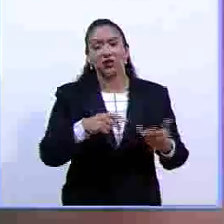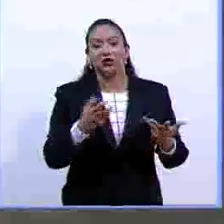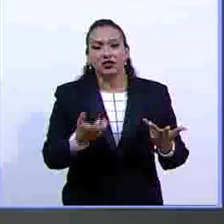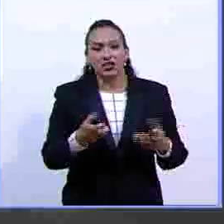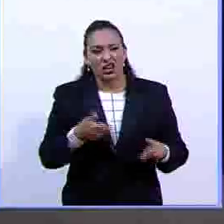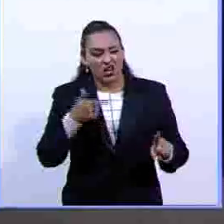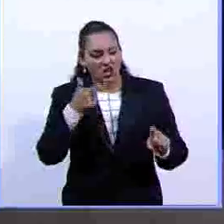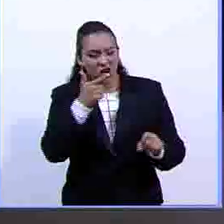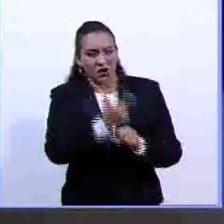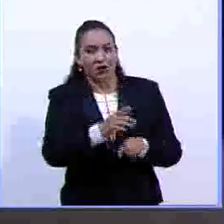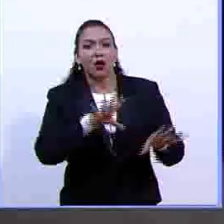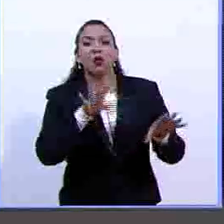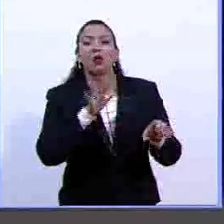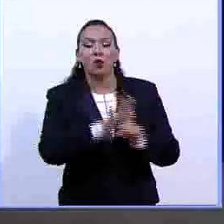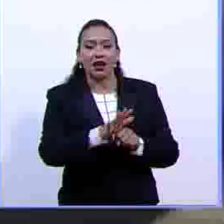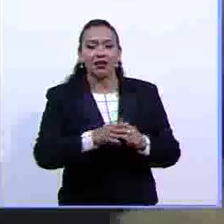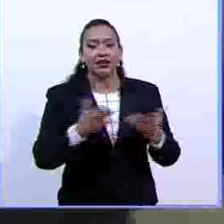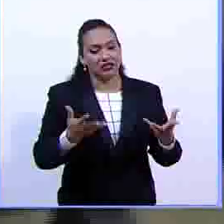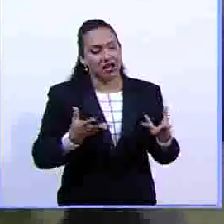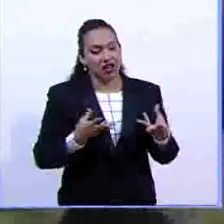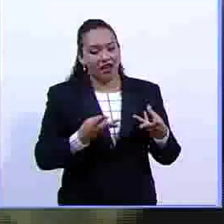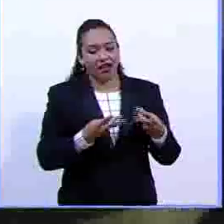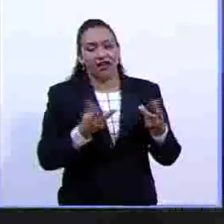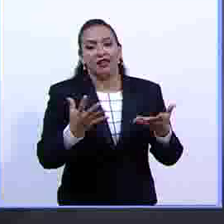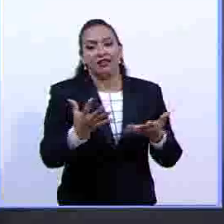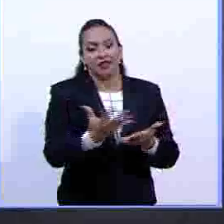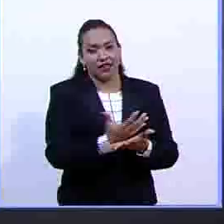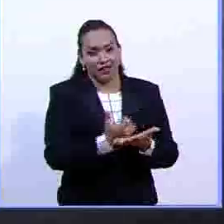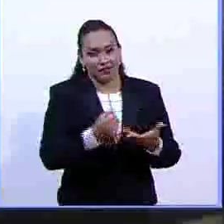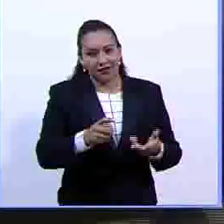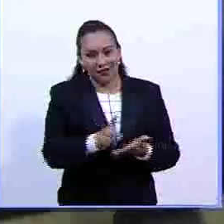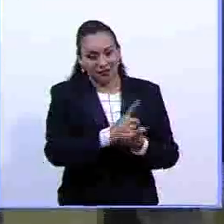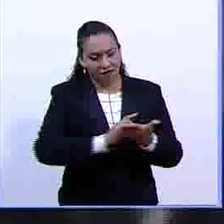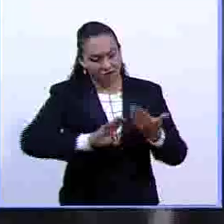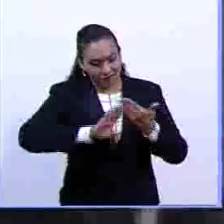incautar las ganancias ilícitas del tráfico de drogas.